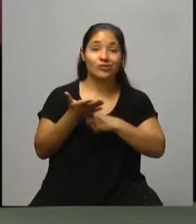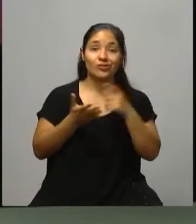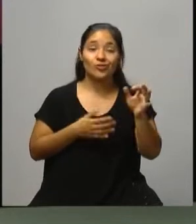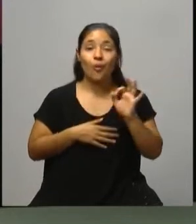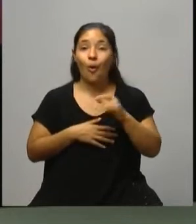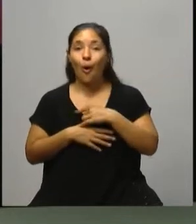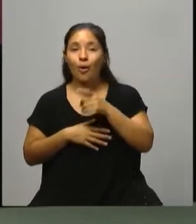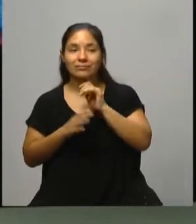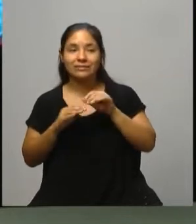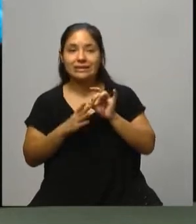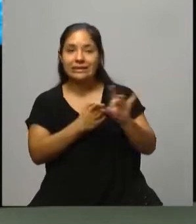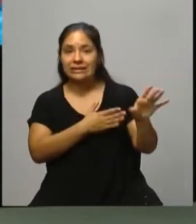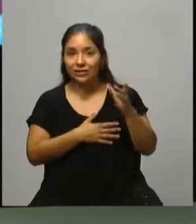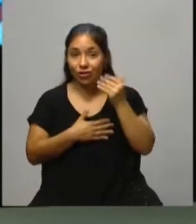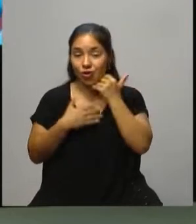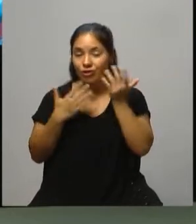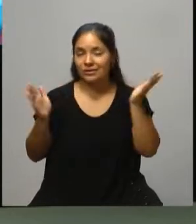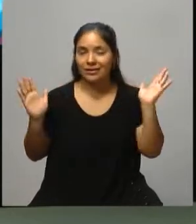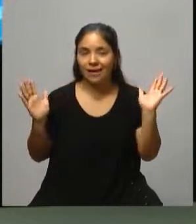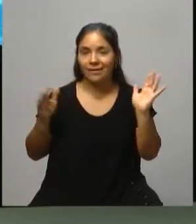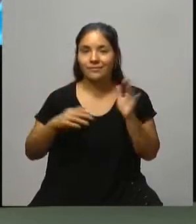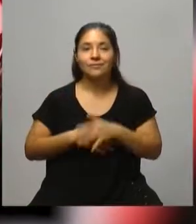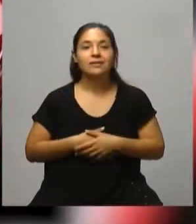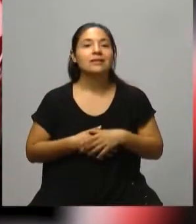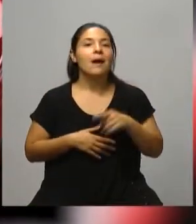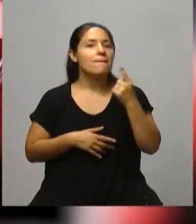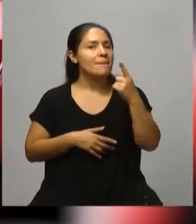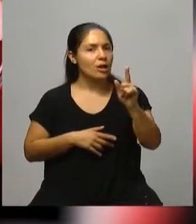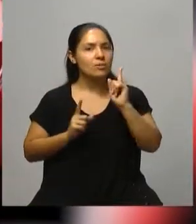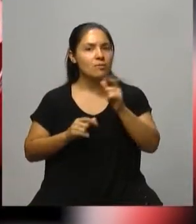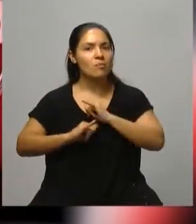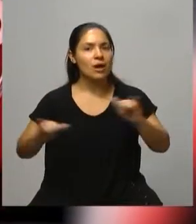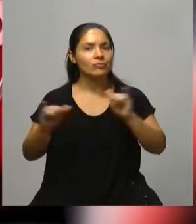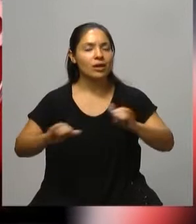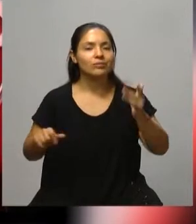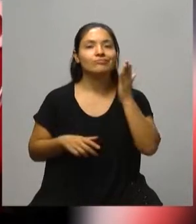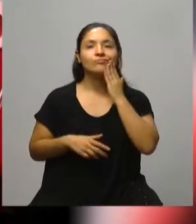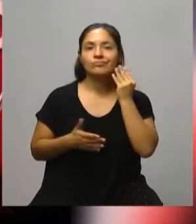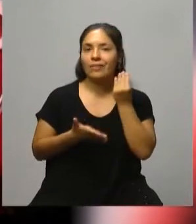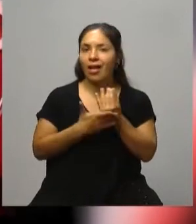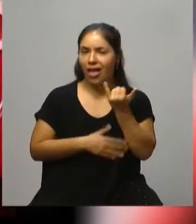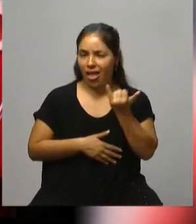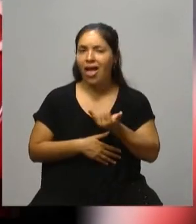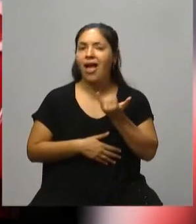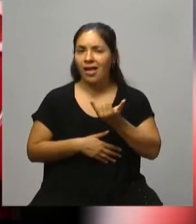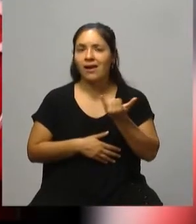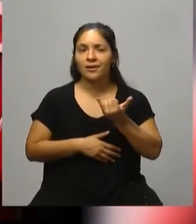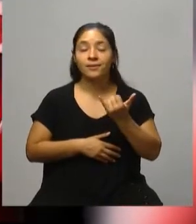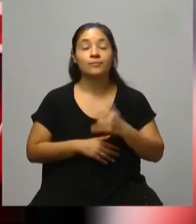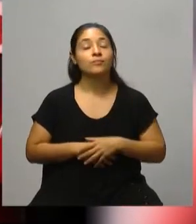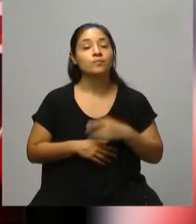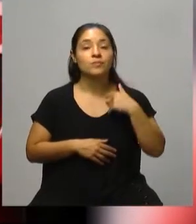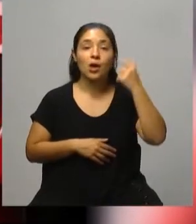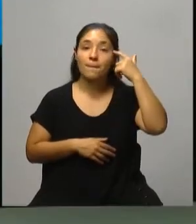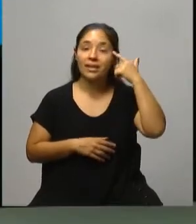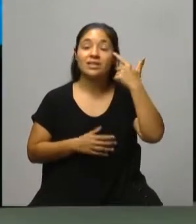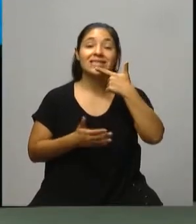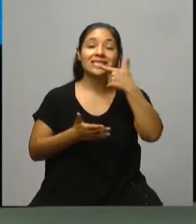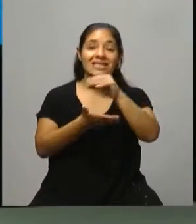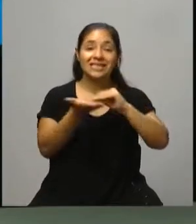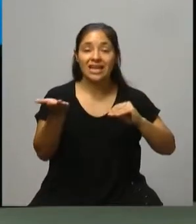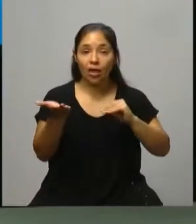que elige el gobernador y que, bueno, como tiene mayoría no hay tanto impedimento, como si estuviera más dividido